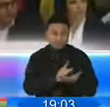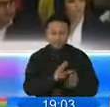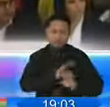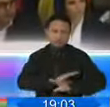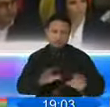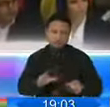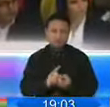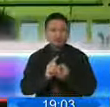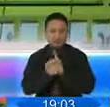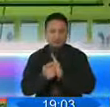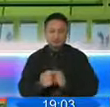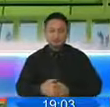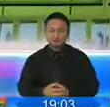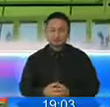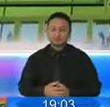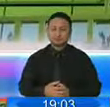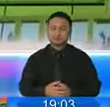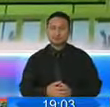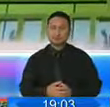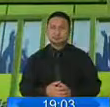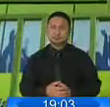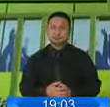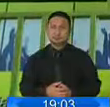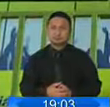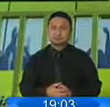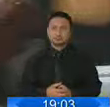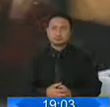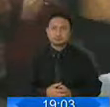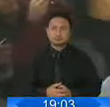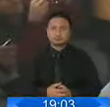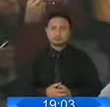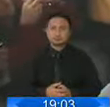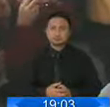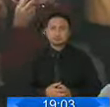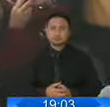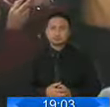funciones a Lenín Moreno de la presidencia del movimiento. Informó Javier Gallo.